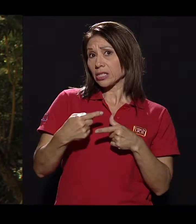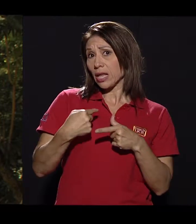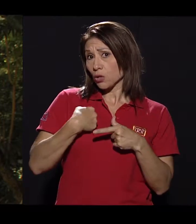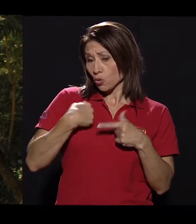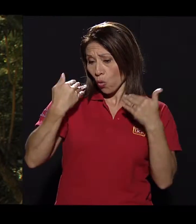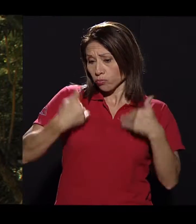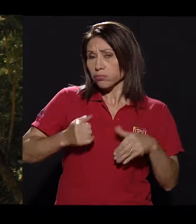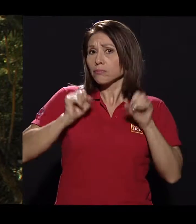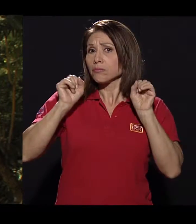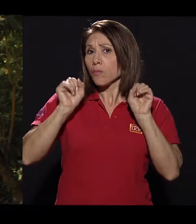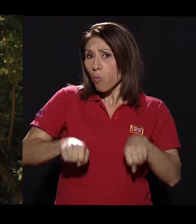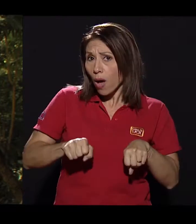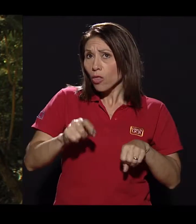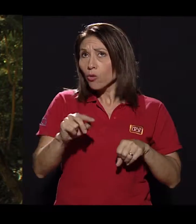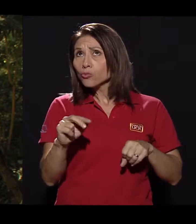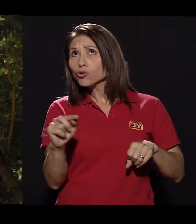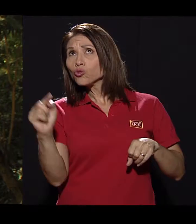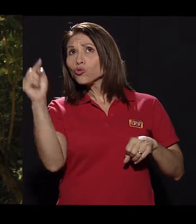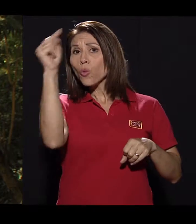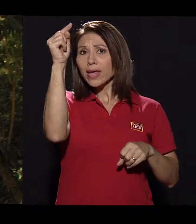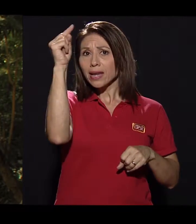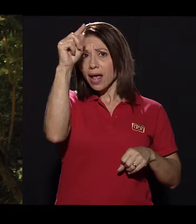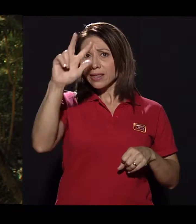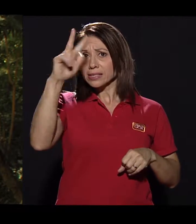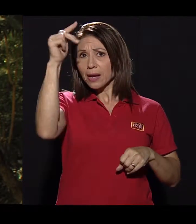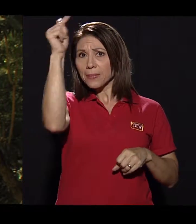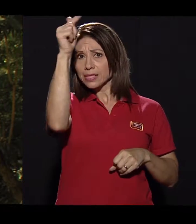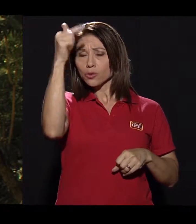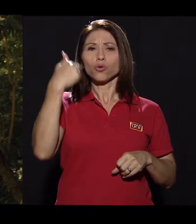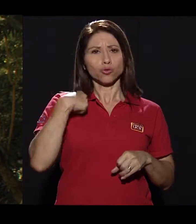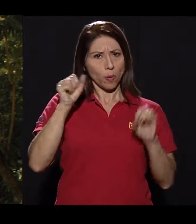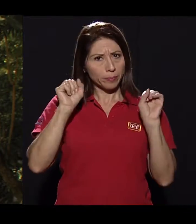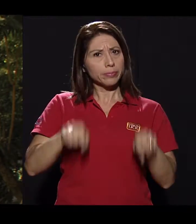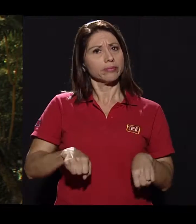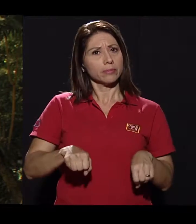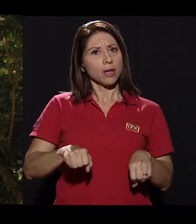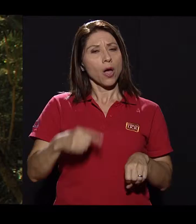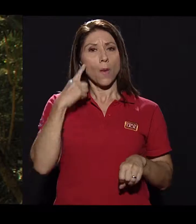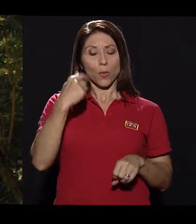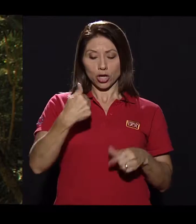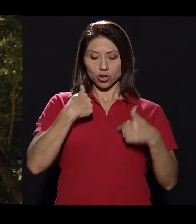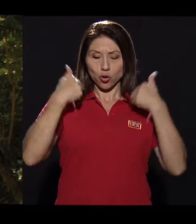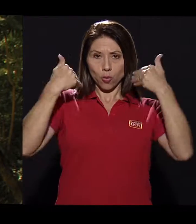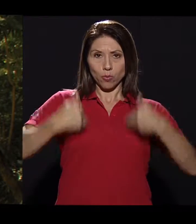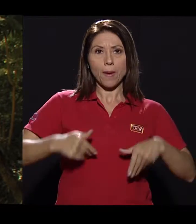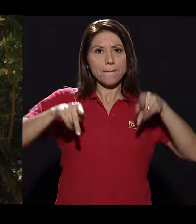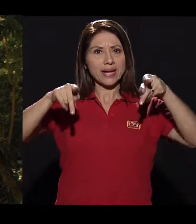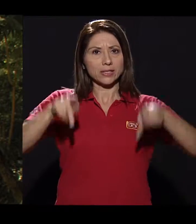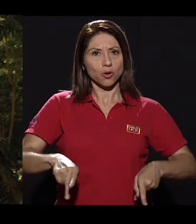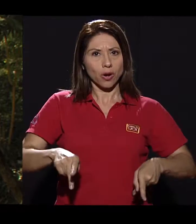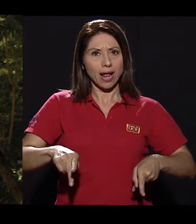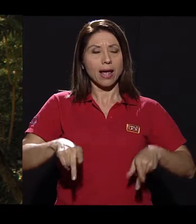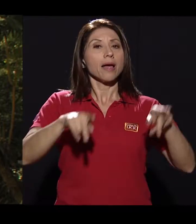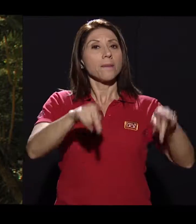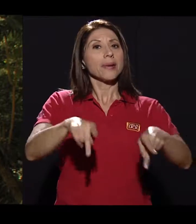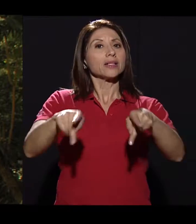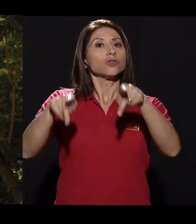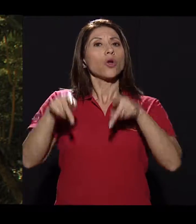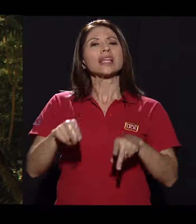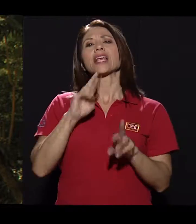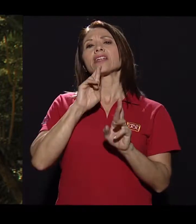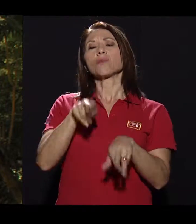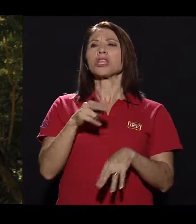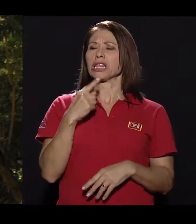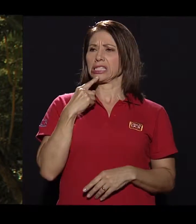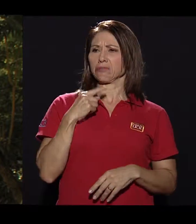tiene la capacidad de subir al tercer piso. Sí tengo la capacidad, porque soy yo como persona. Las personas